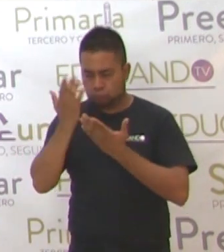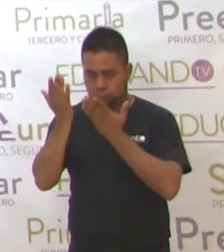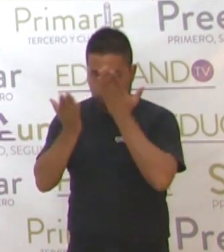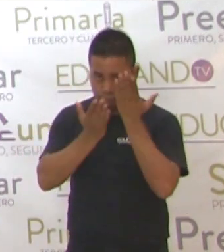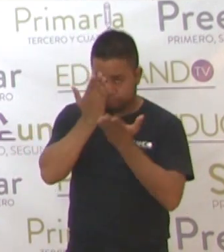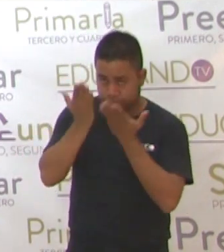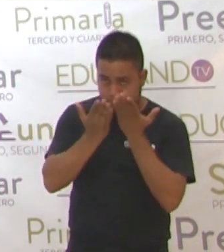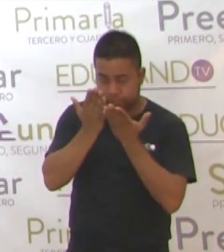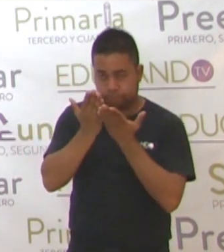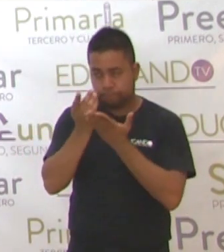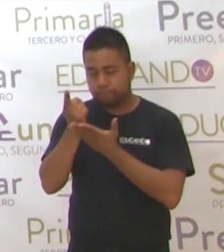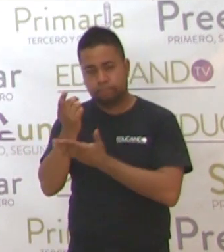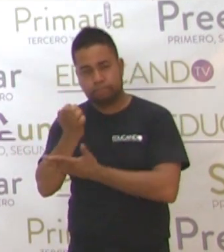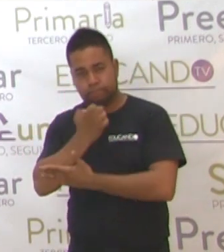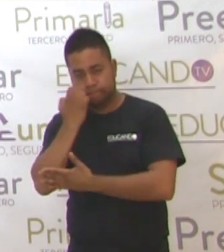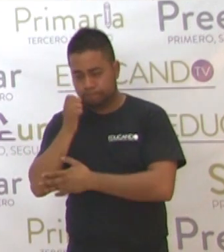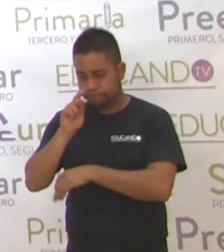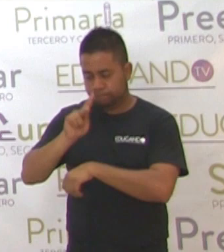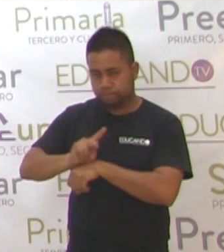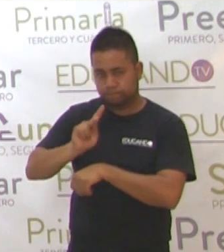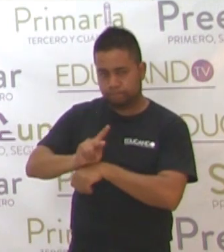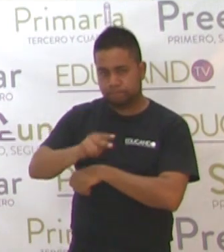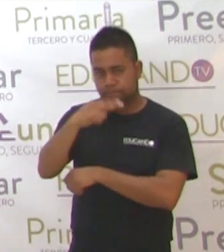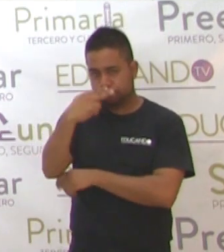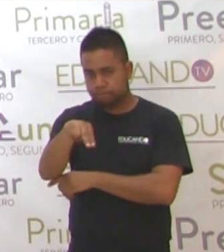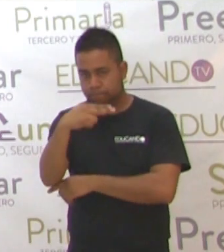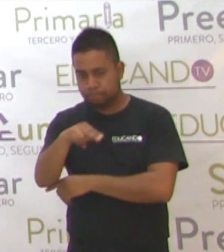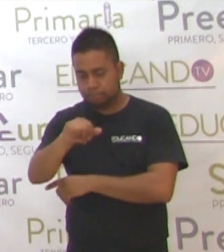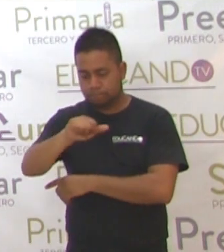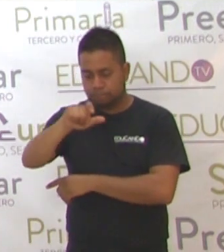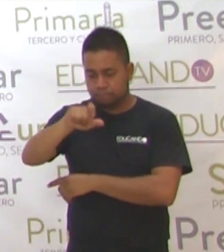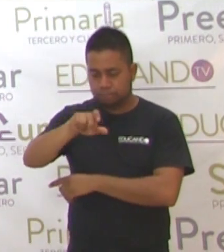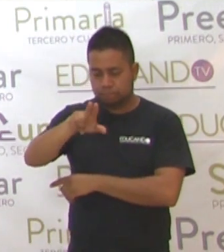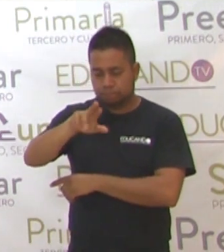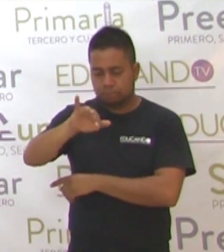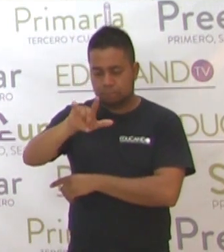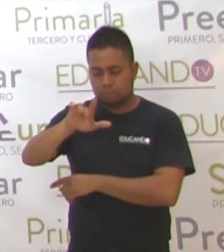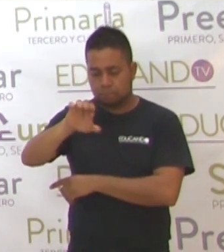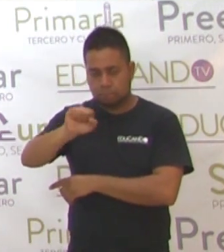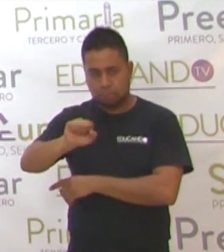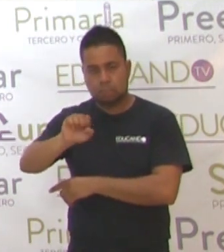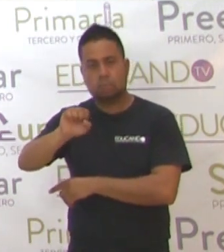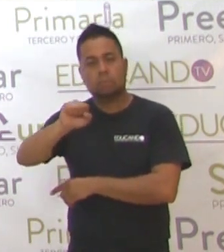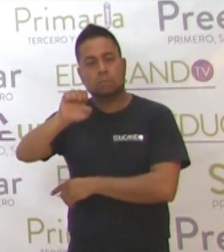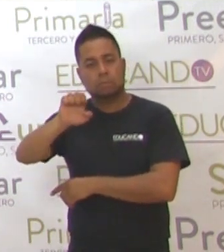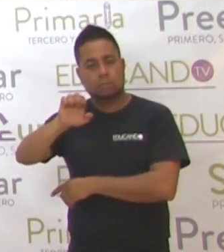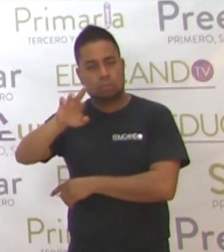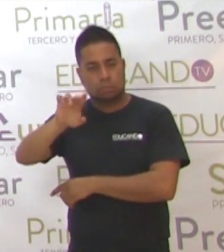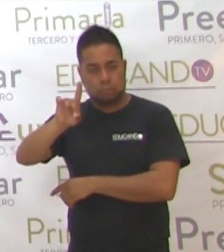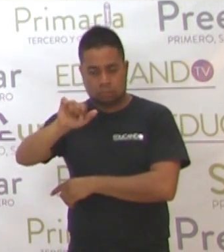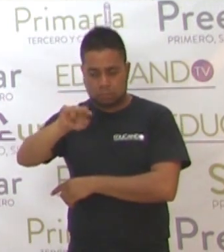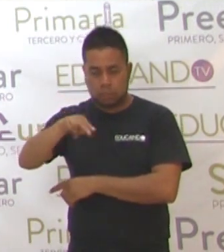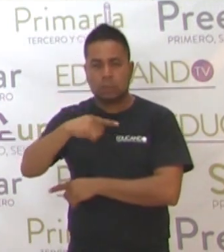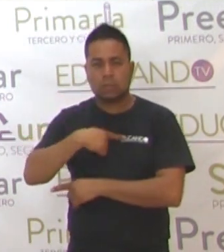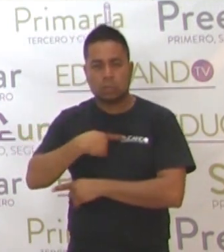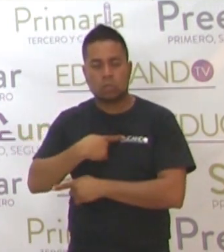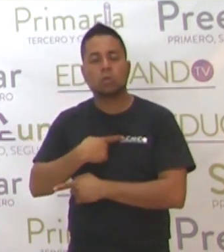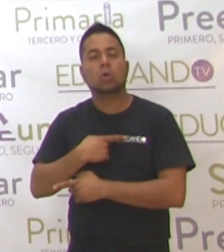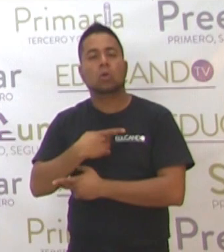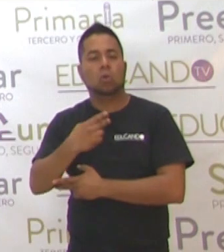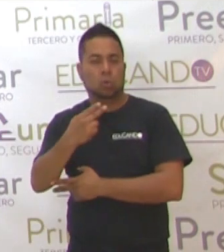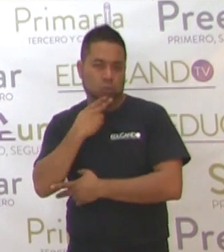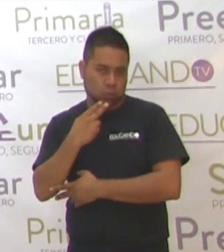en una escuela primaria que se llama aquiles serdán utilice el díptico de personas